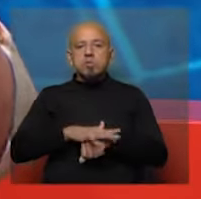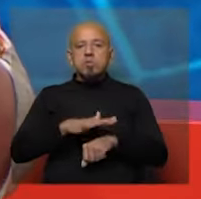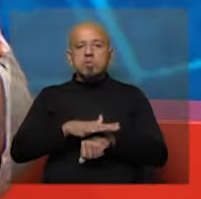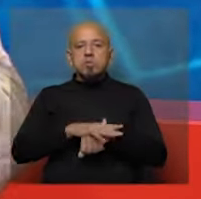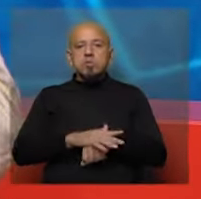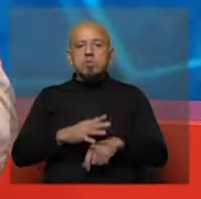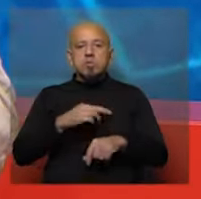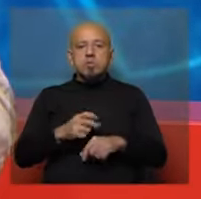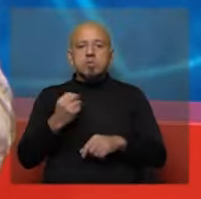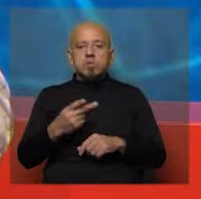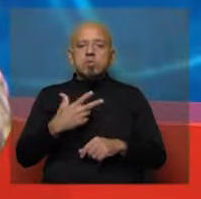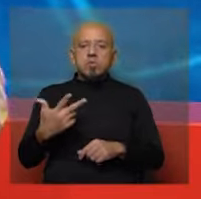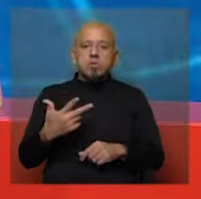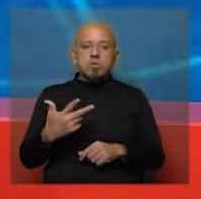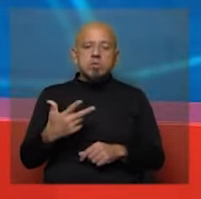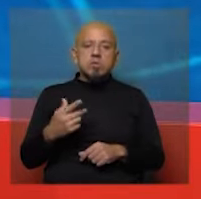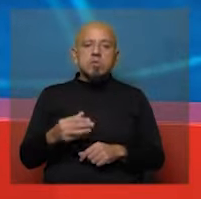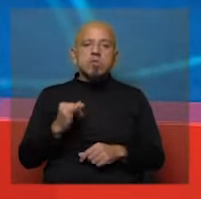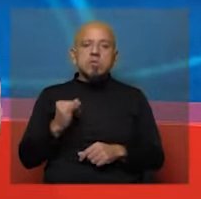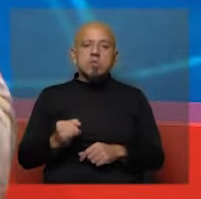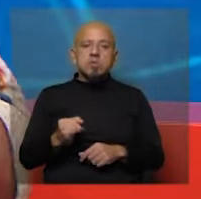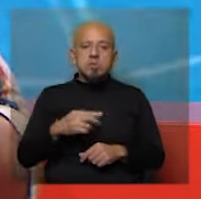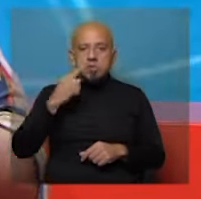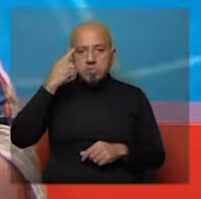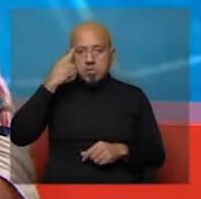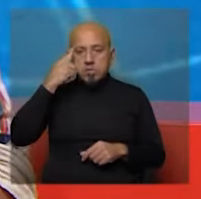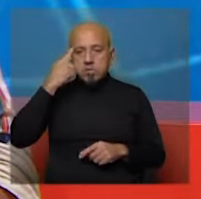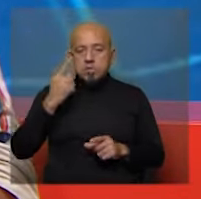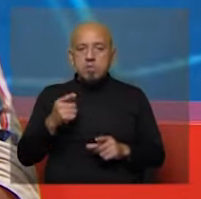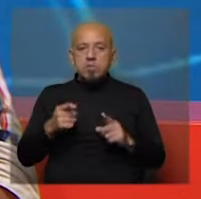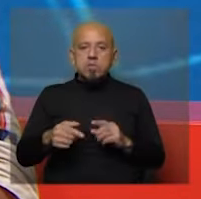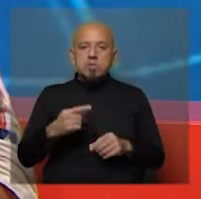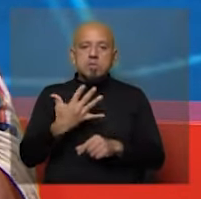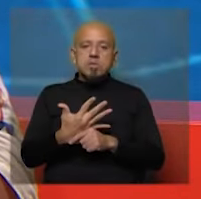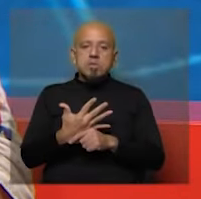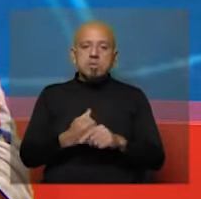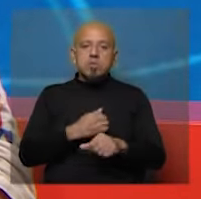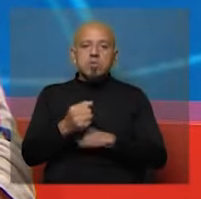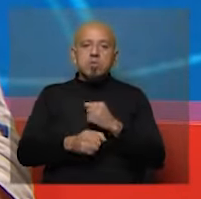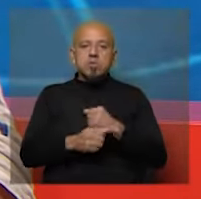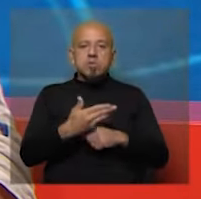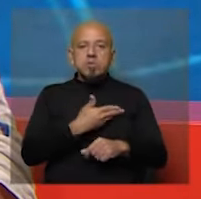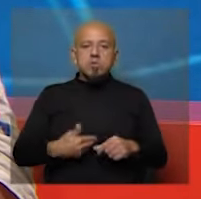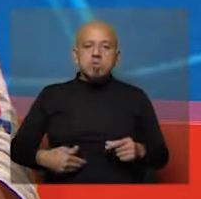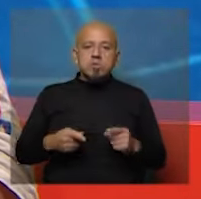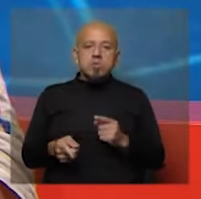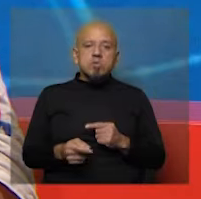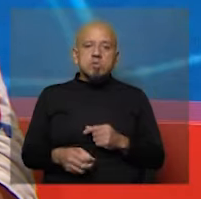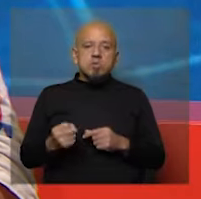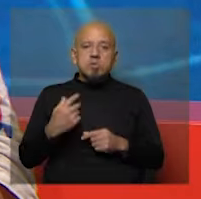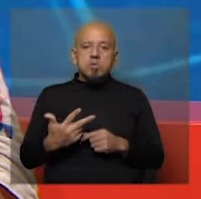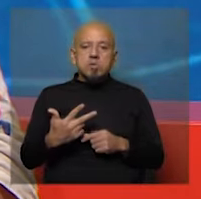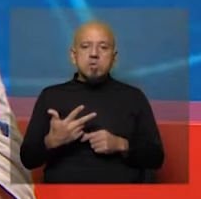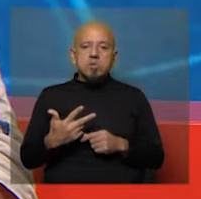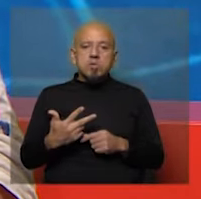o tres instalados que si pensamos que en un periodo de 5 años de gobierno se instalaron tres vamos a